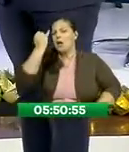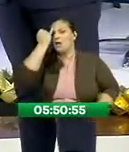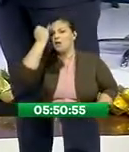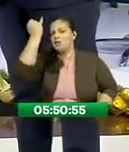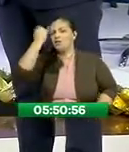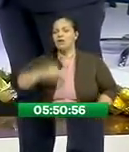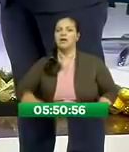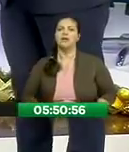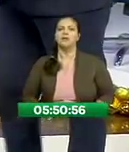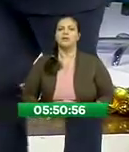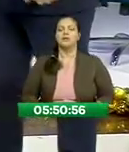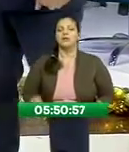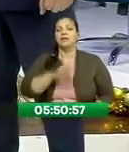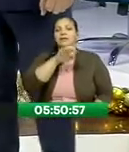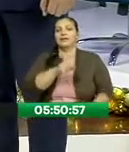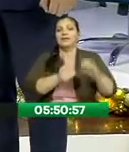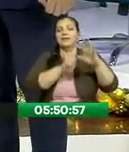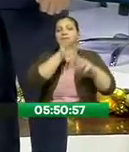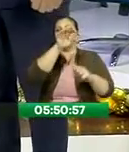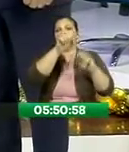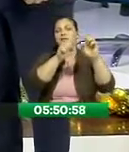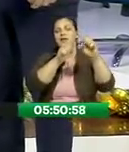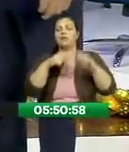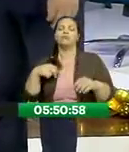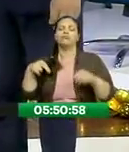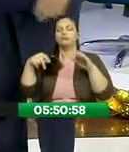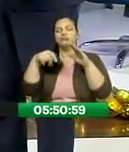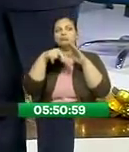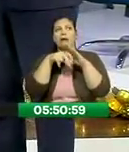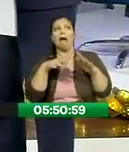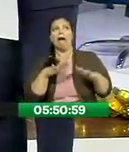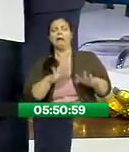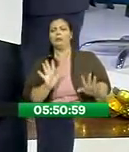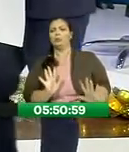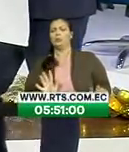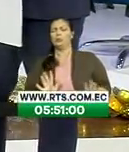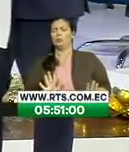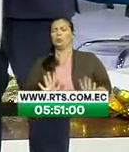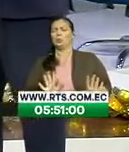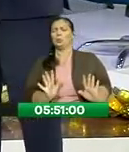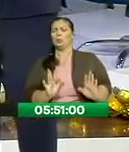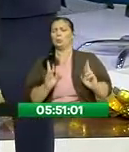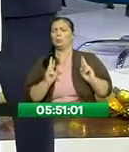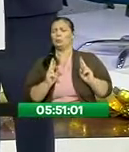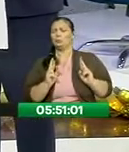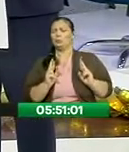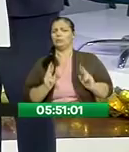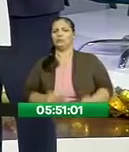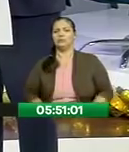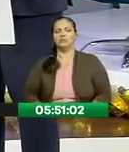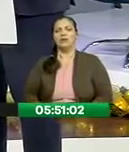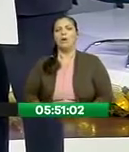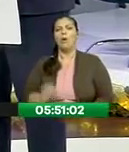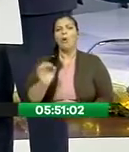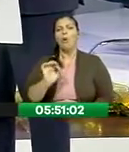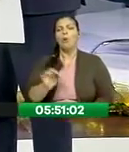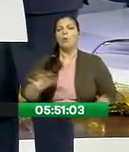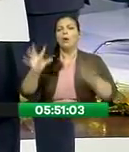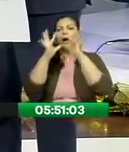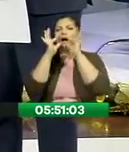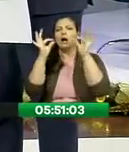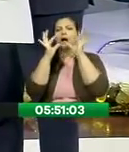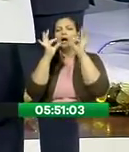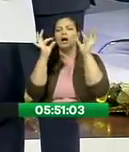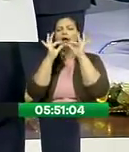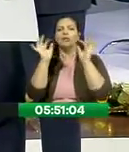¿Usted ha visto un gato negro? Oiga, yo en esta vida, yo soy un inmortal. Ajá. Yo he pasado debajo de la escalera. La escalera.